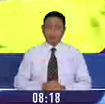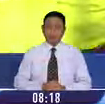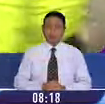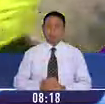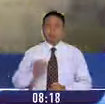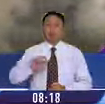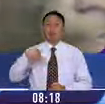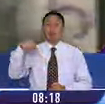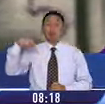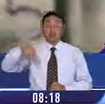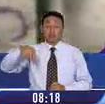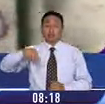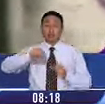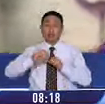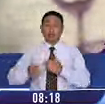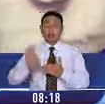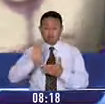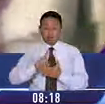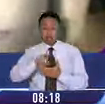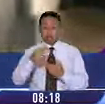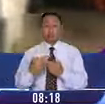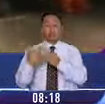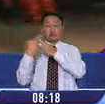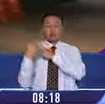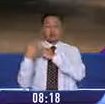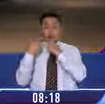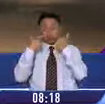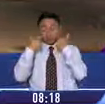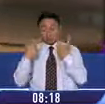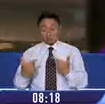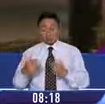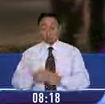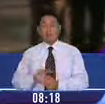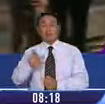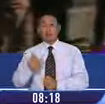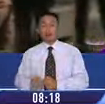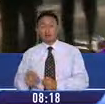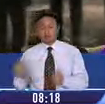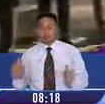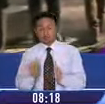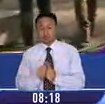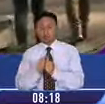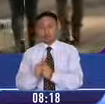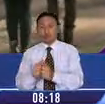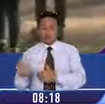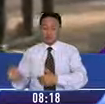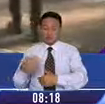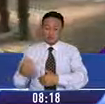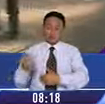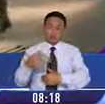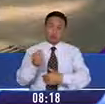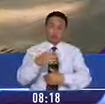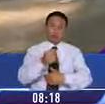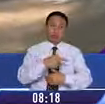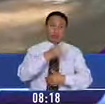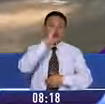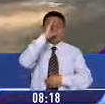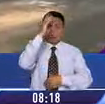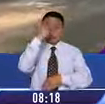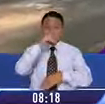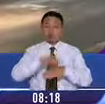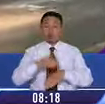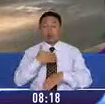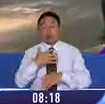encargado el administrador de lo que es la Asamblea Nacional. Él va a ser la persona encargada del acompañamiento, el registro. La Policía Nacional va a brindar